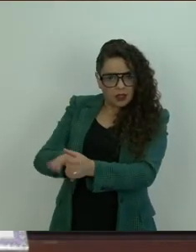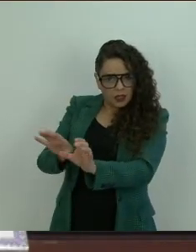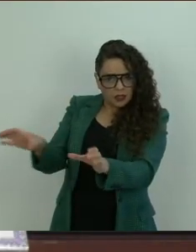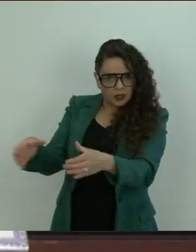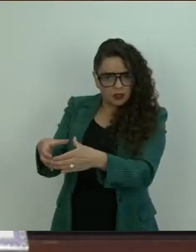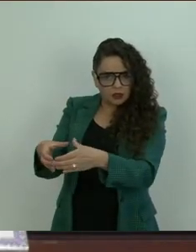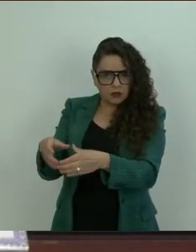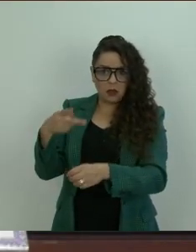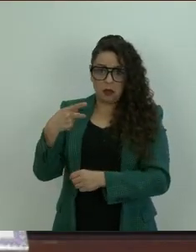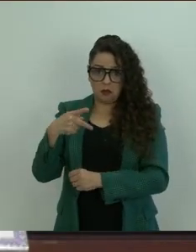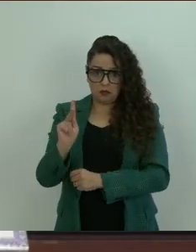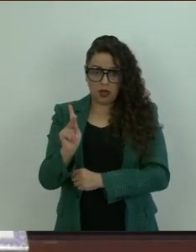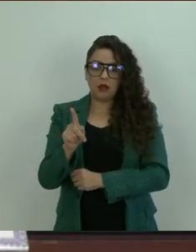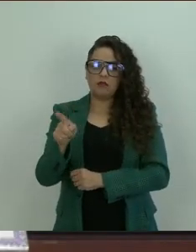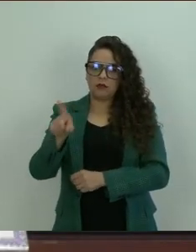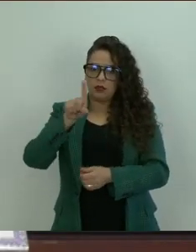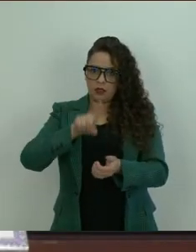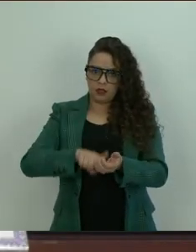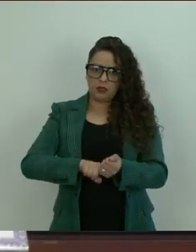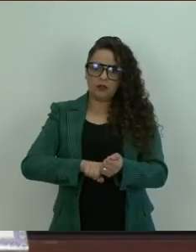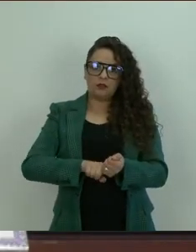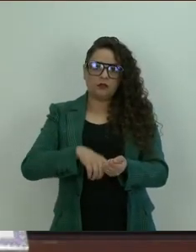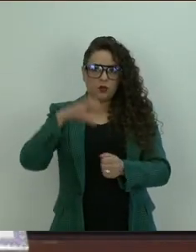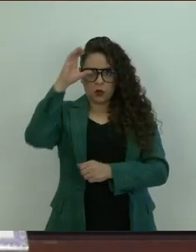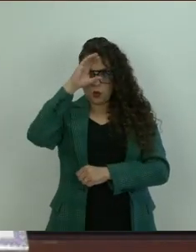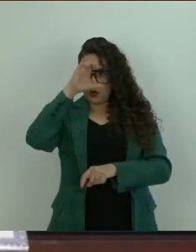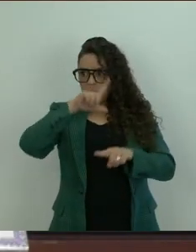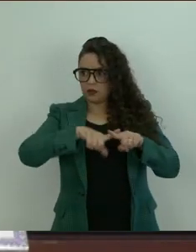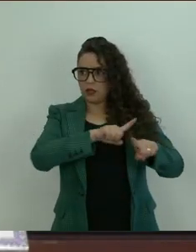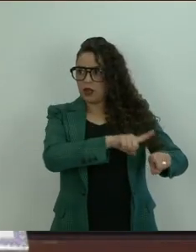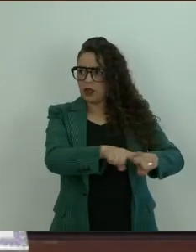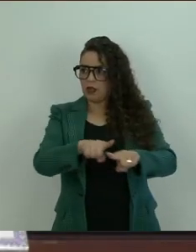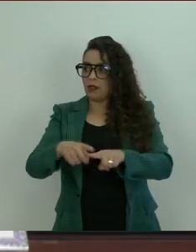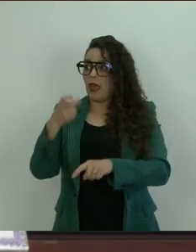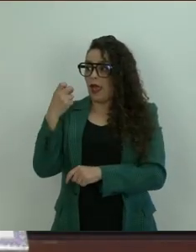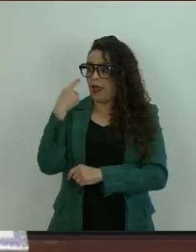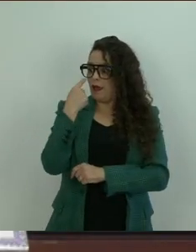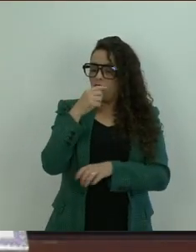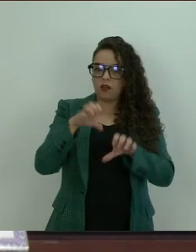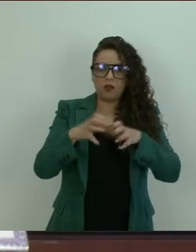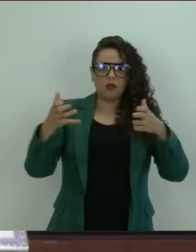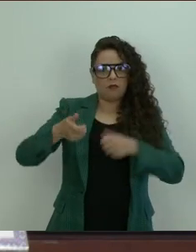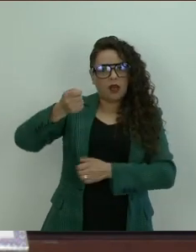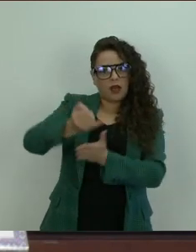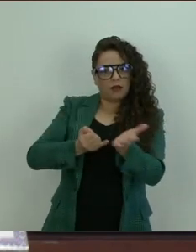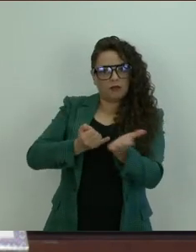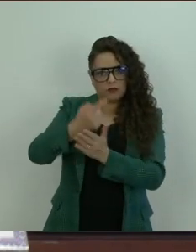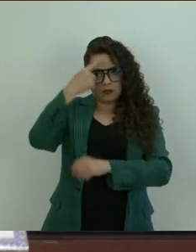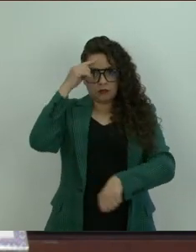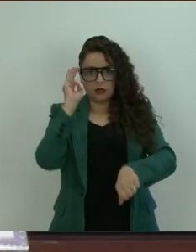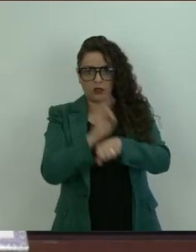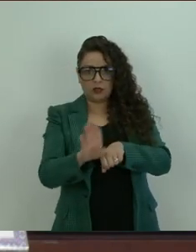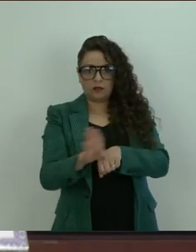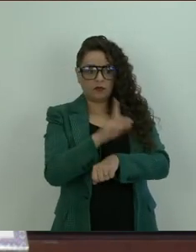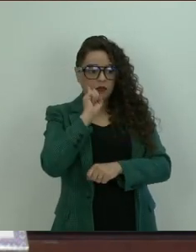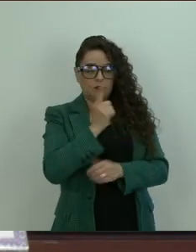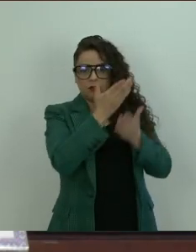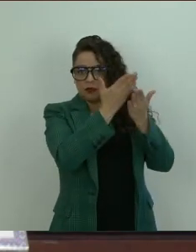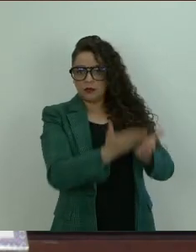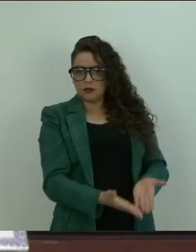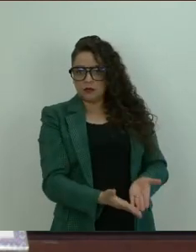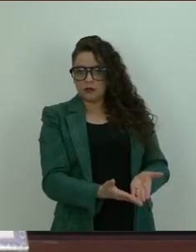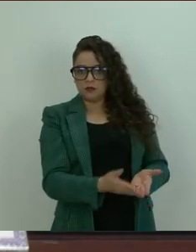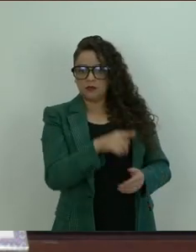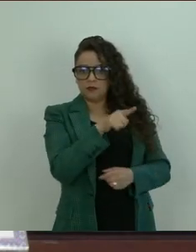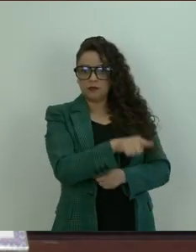con perspectiva intercultural y de género, dictándose medidas de reparación a favor de la víctima, que era una mujer originaria de